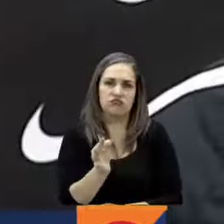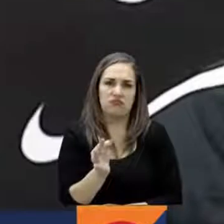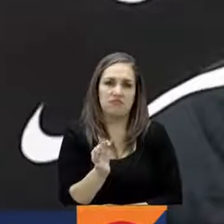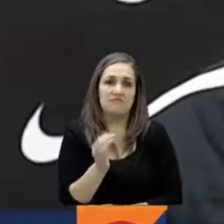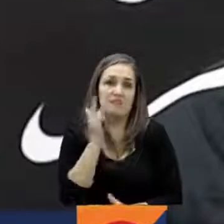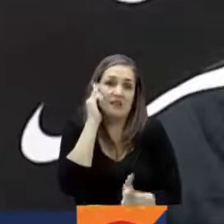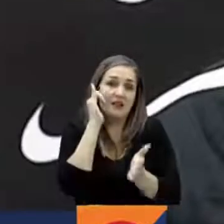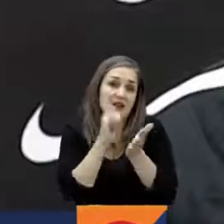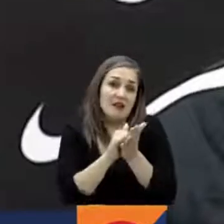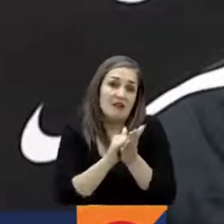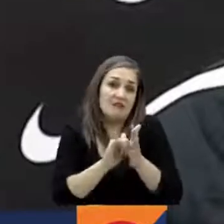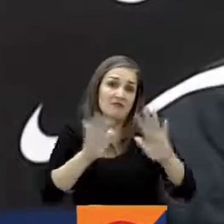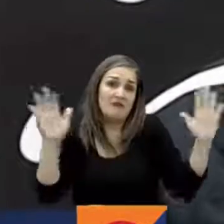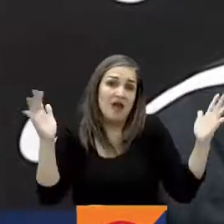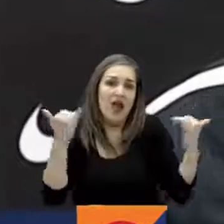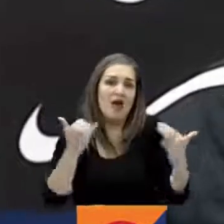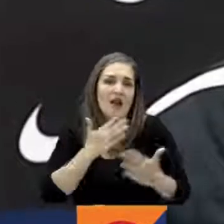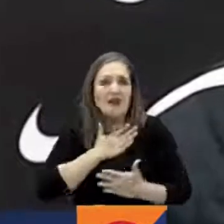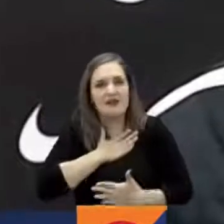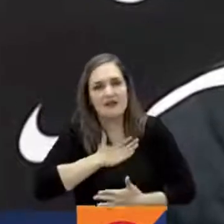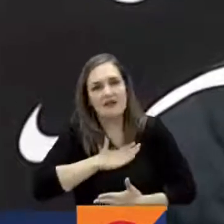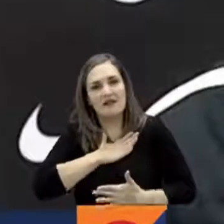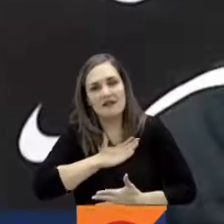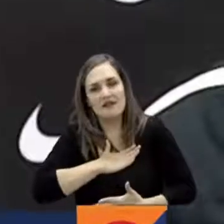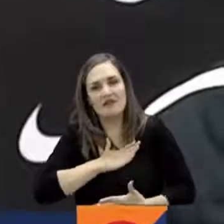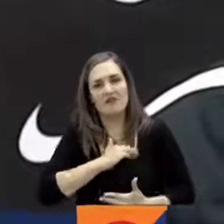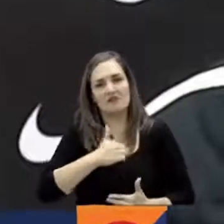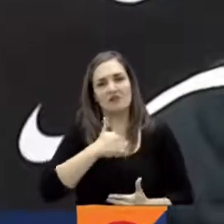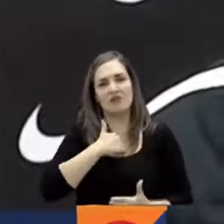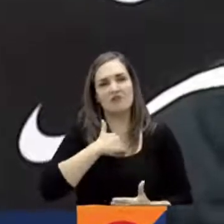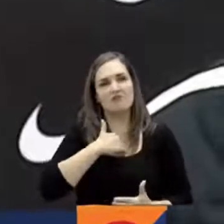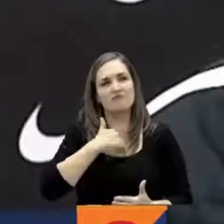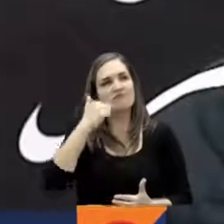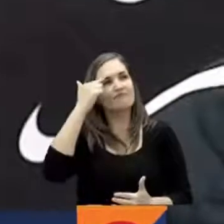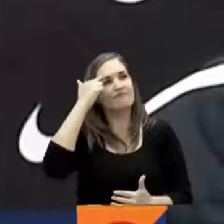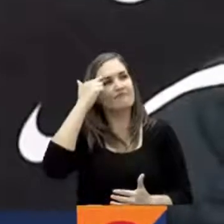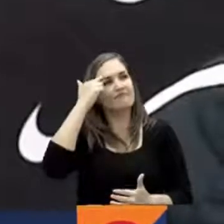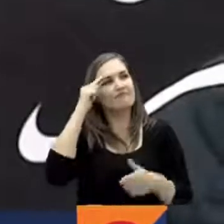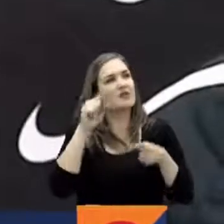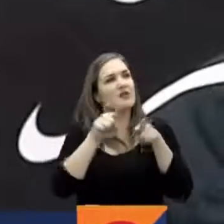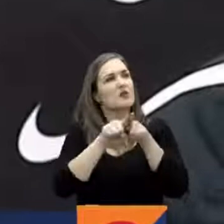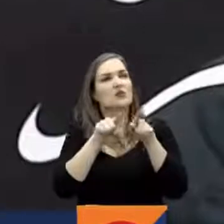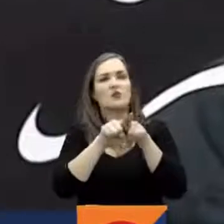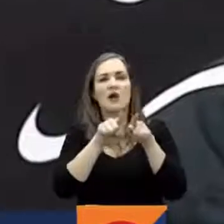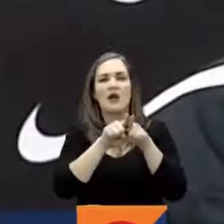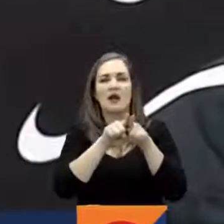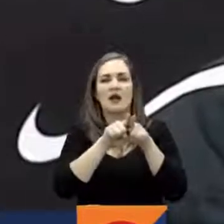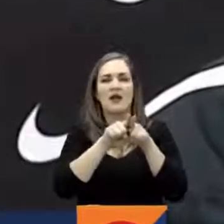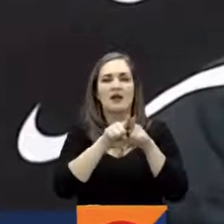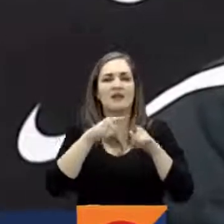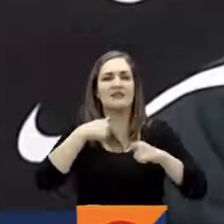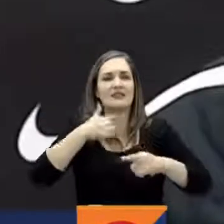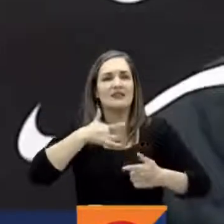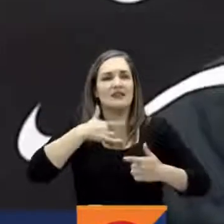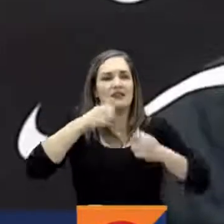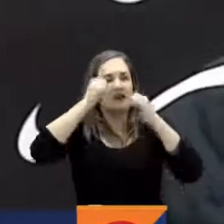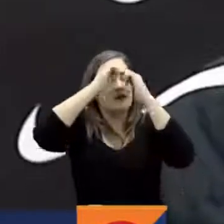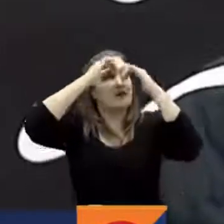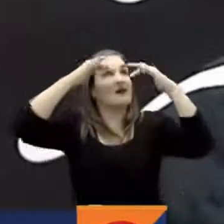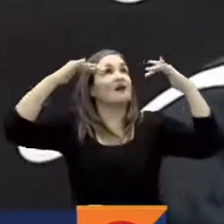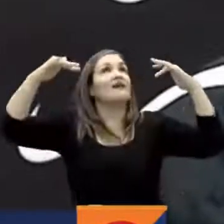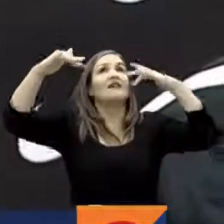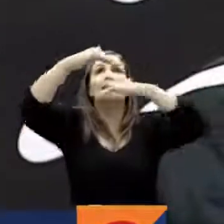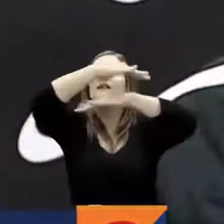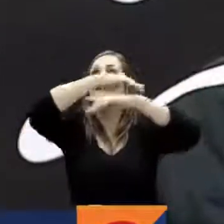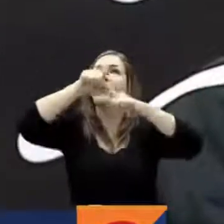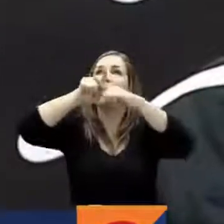que uno está tranquilo, está como que arriba, yo no sé, hay algo que